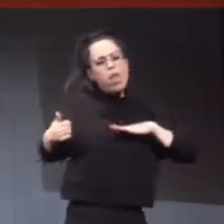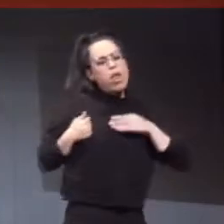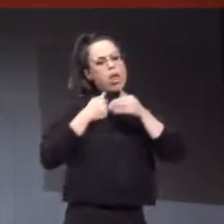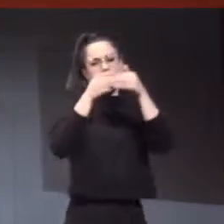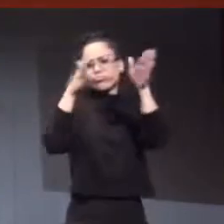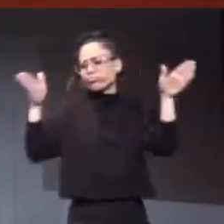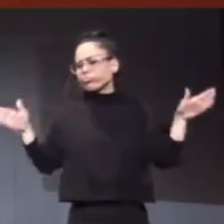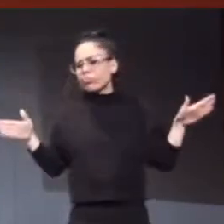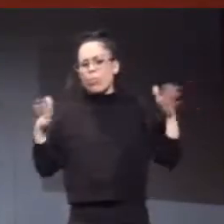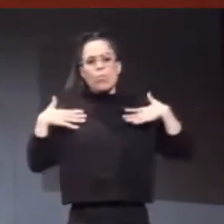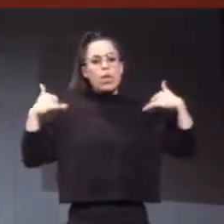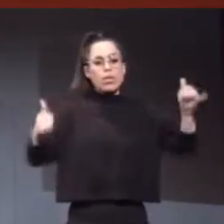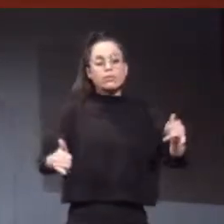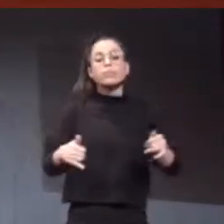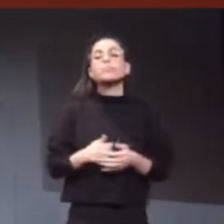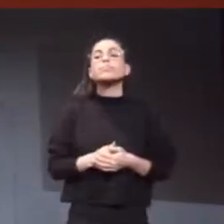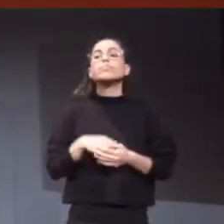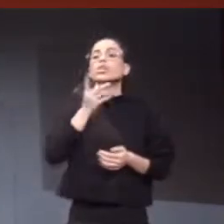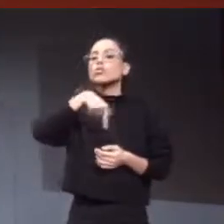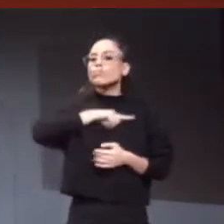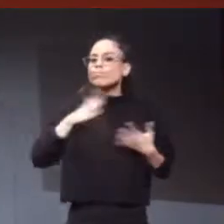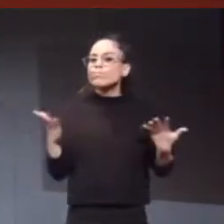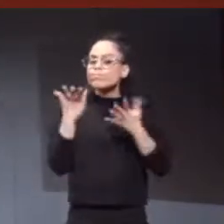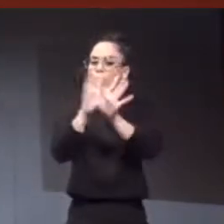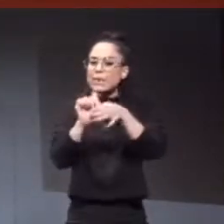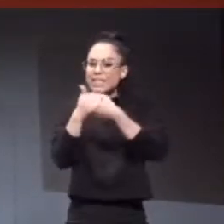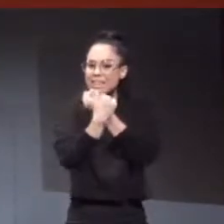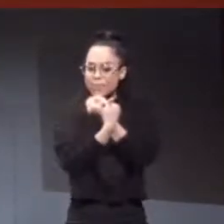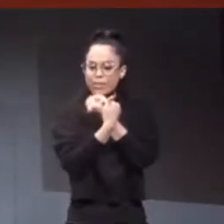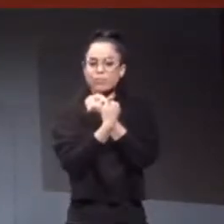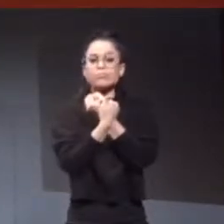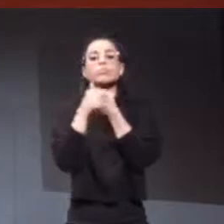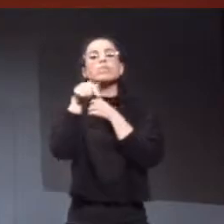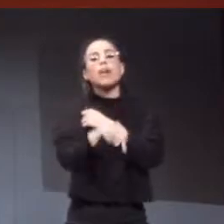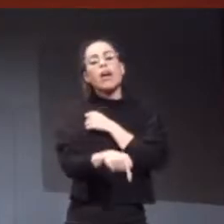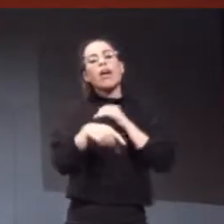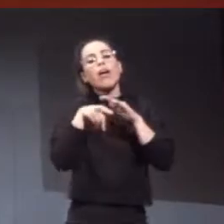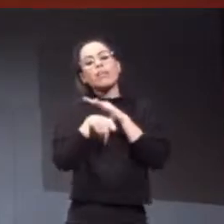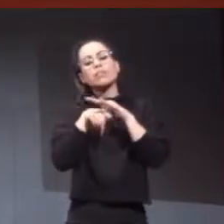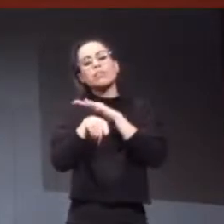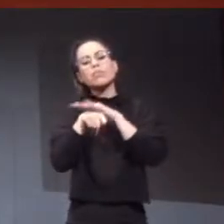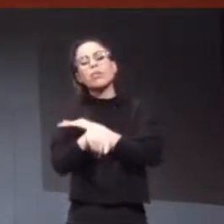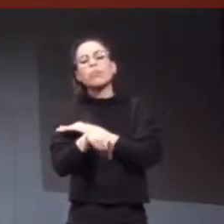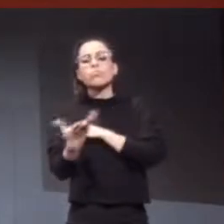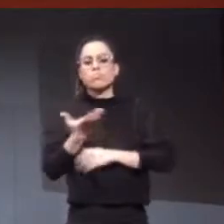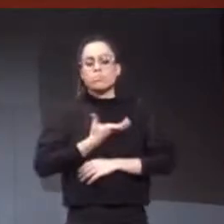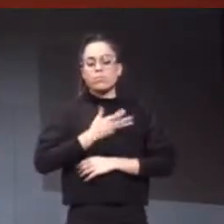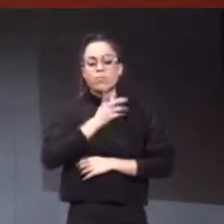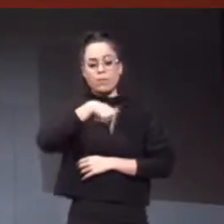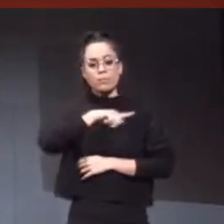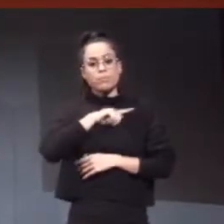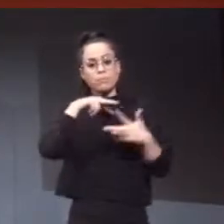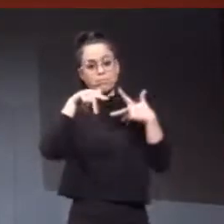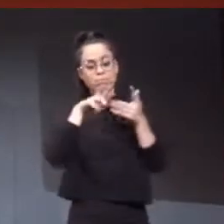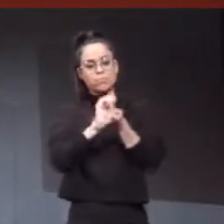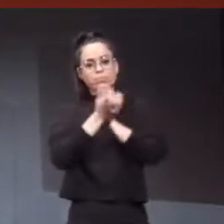es que aprendamos y que participemos en la gestión y en la política municipal. Ezaguna egiten zaizue